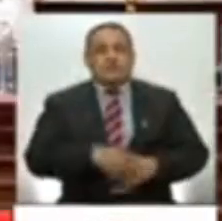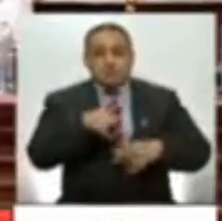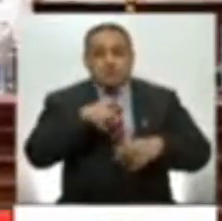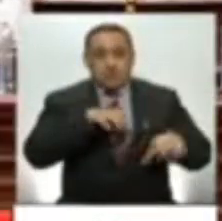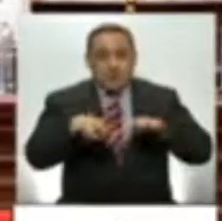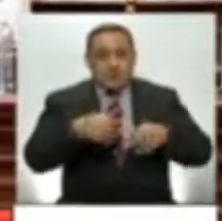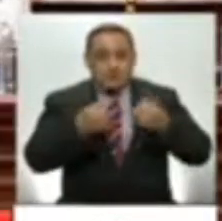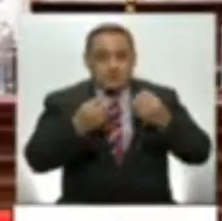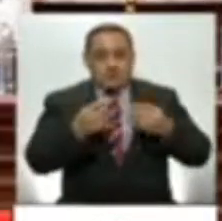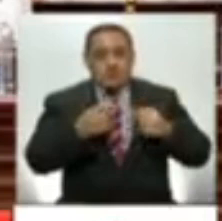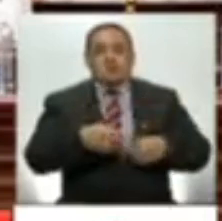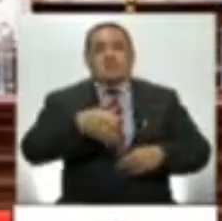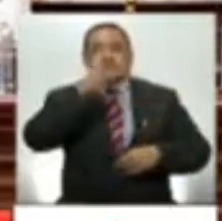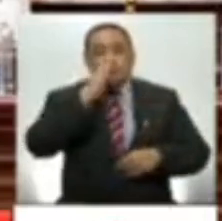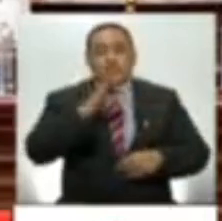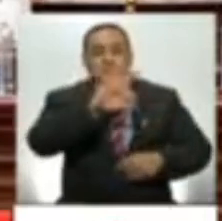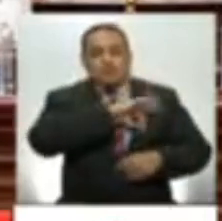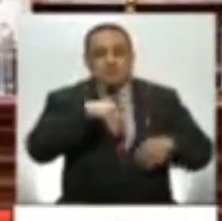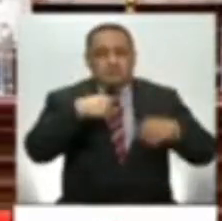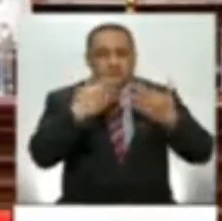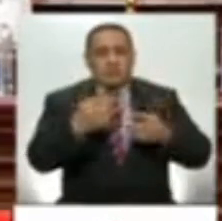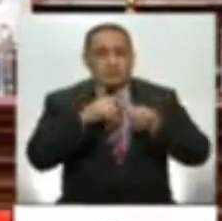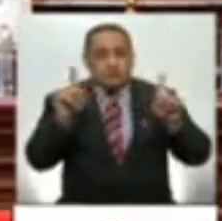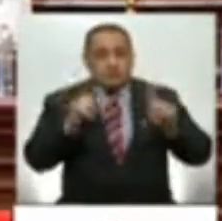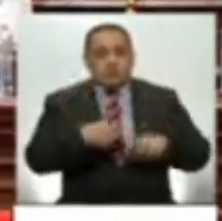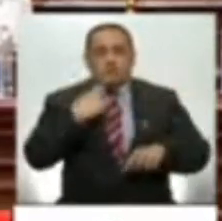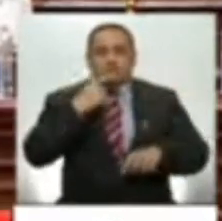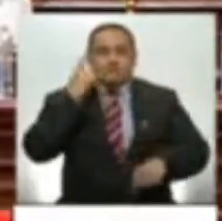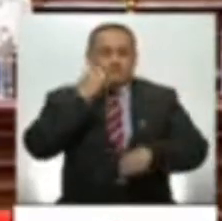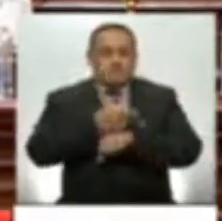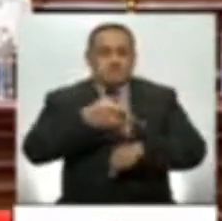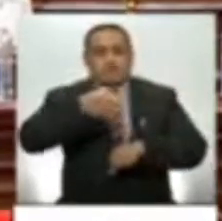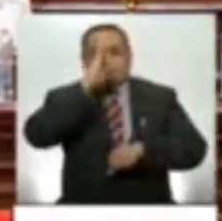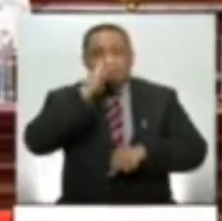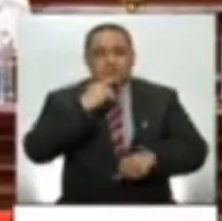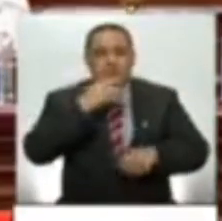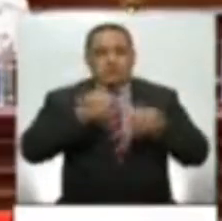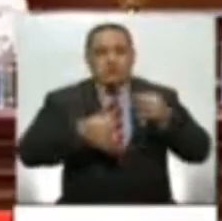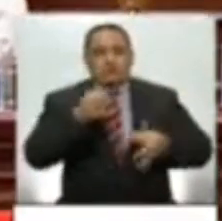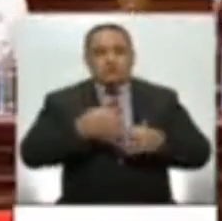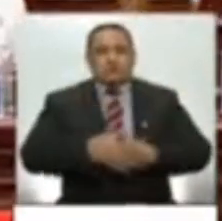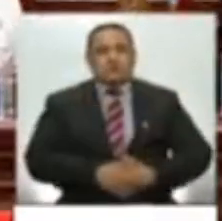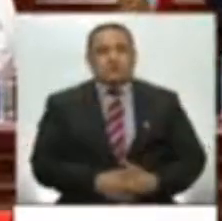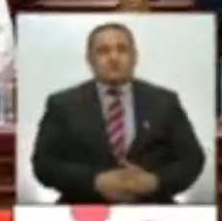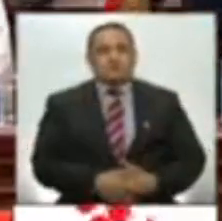hace, que Dios y la patria lo premien, sino que él y la nación se lo demanden.